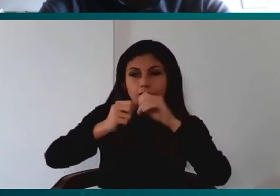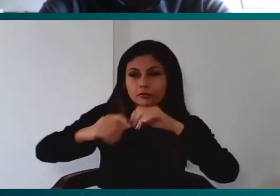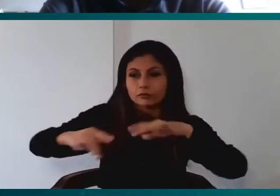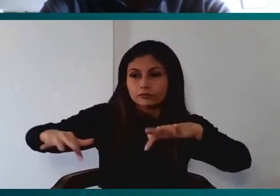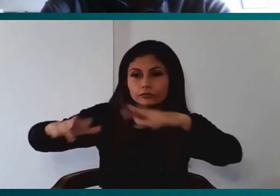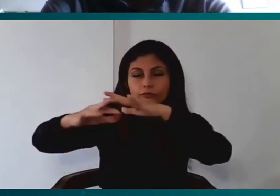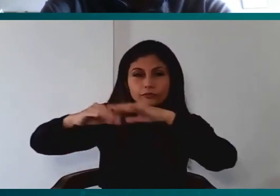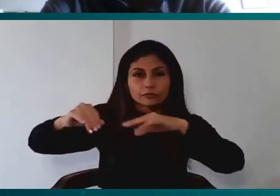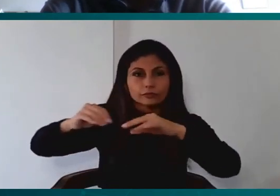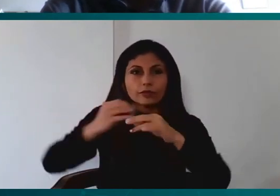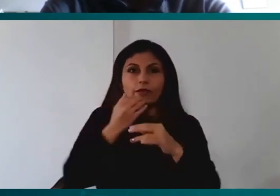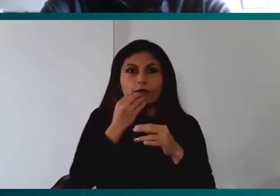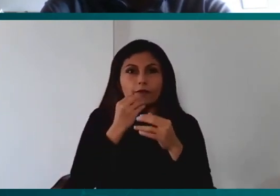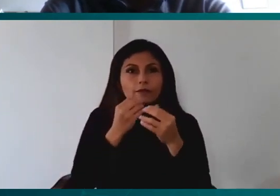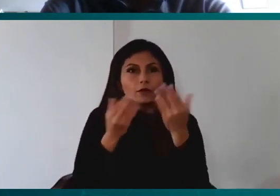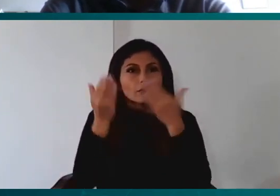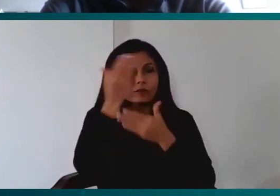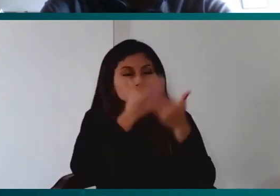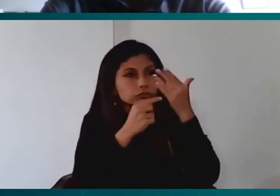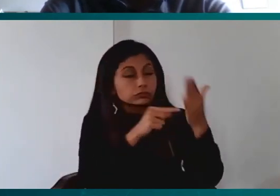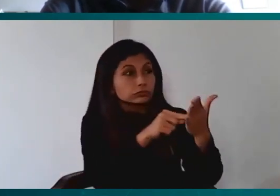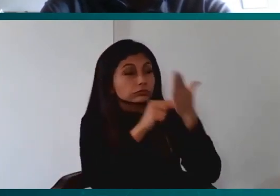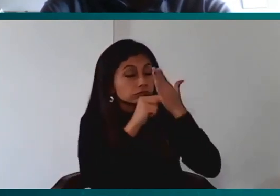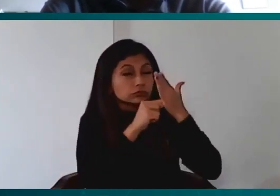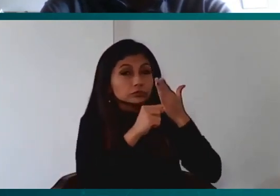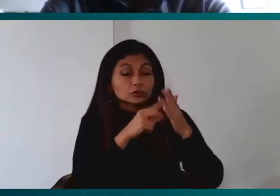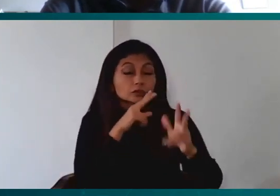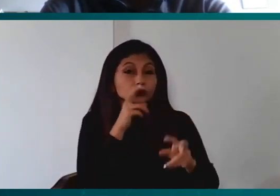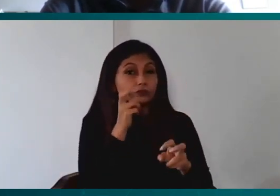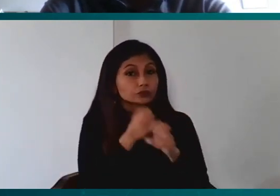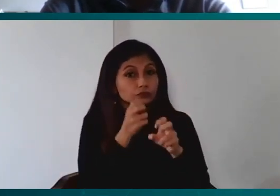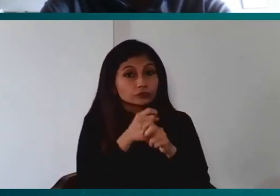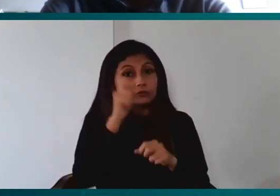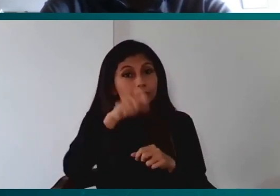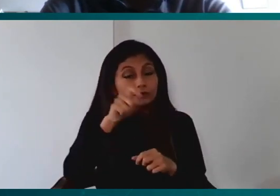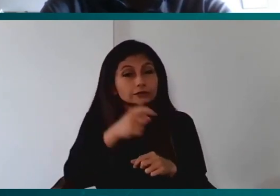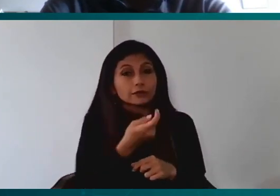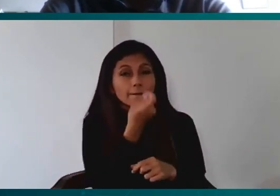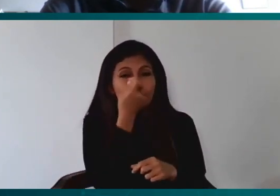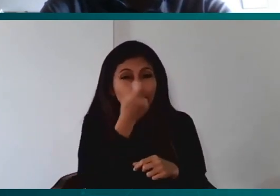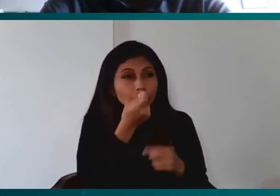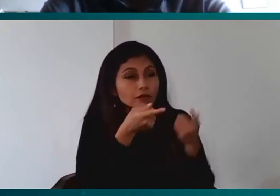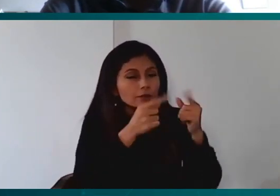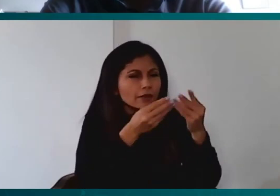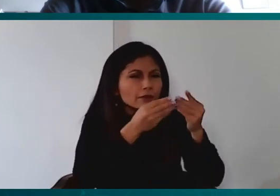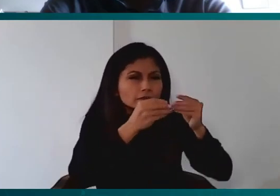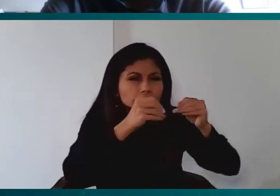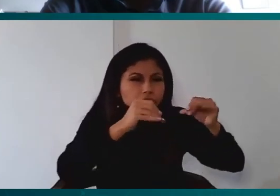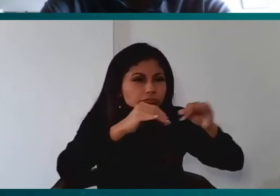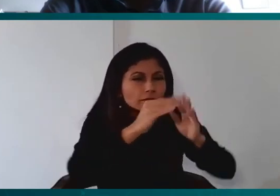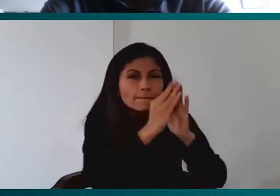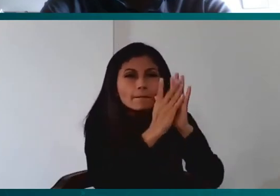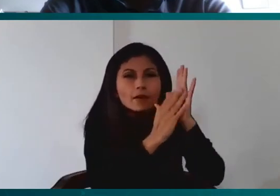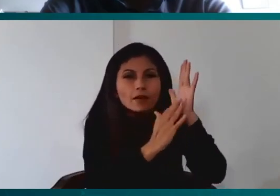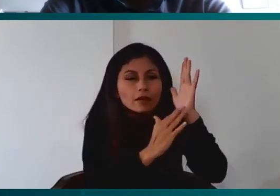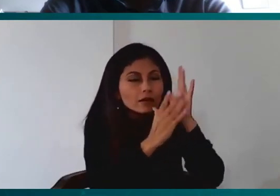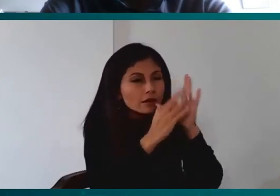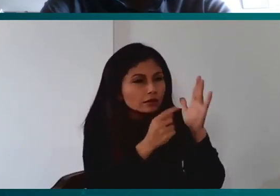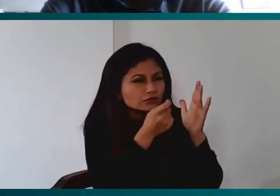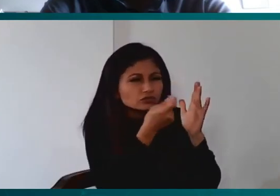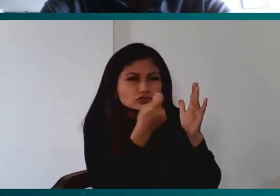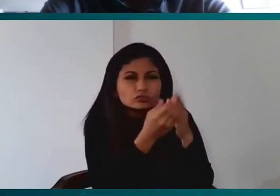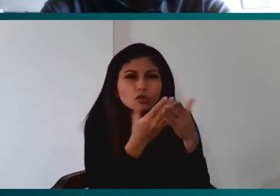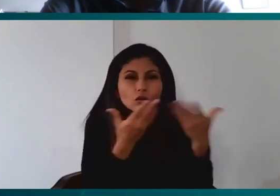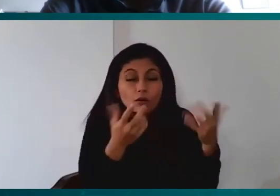simulación de los lodos, del asentamiento es súper compleja. Las propiedades reológicas del material es bastante